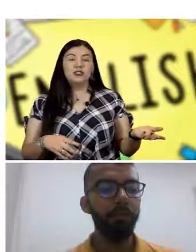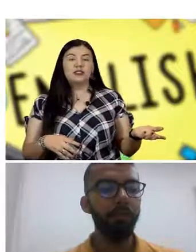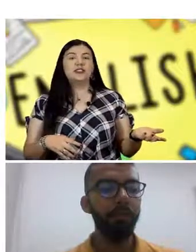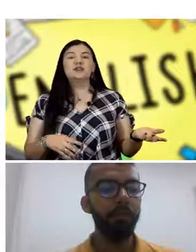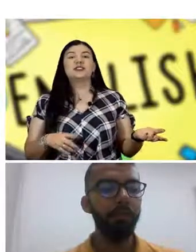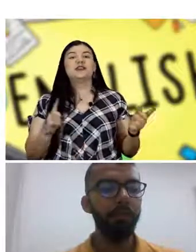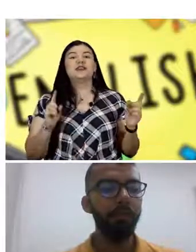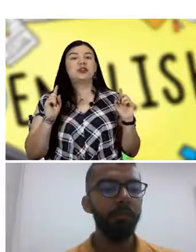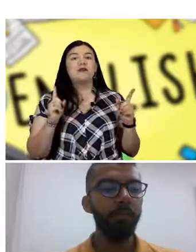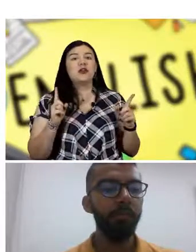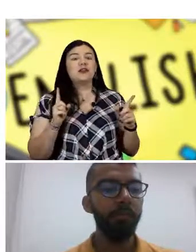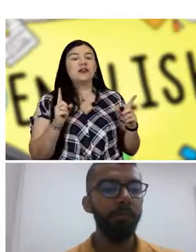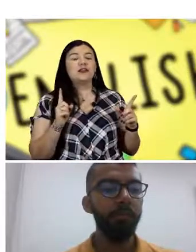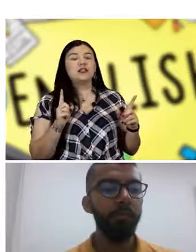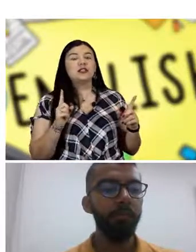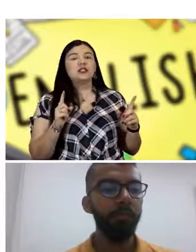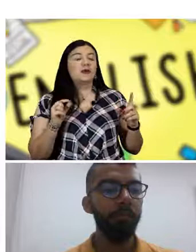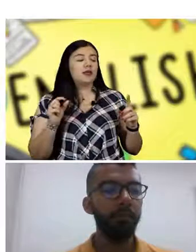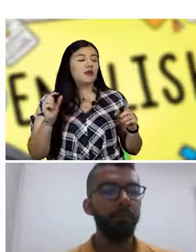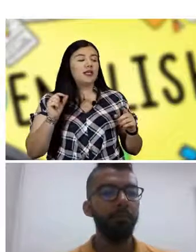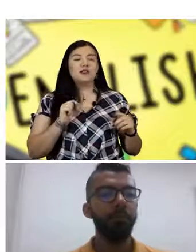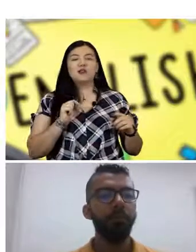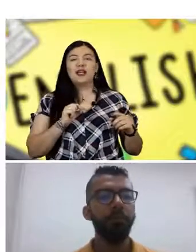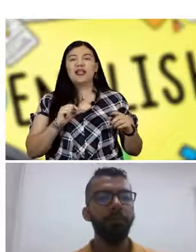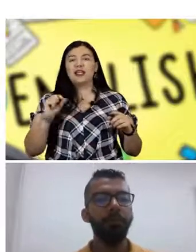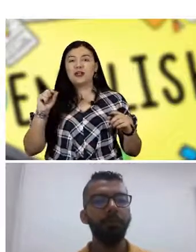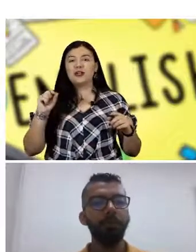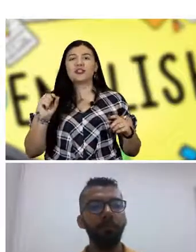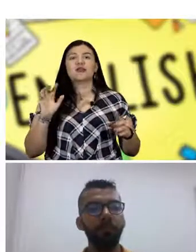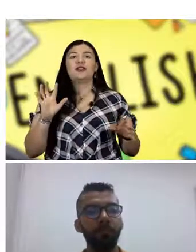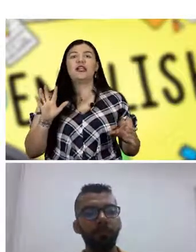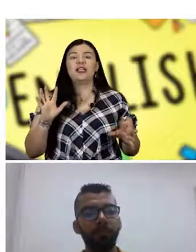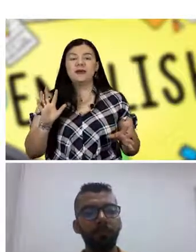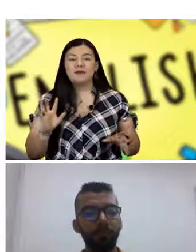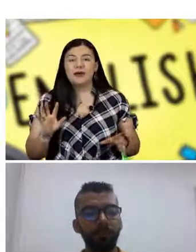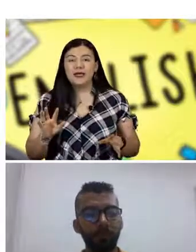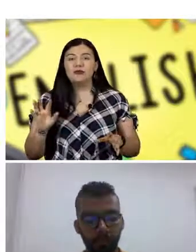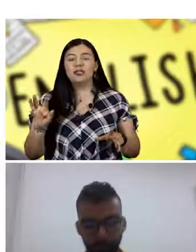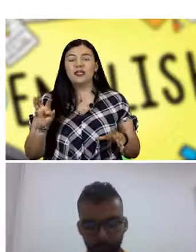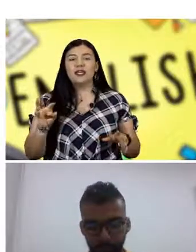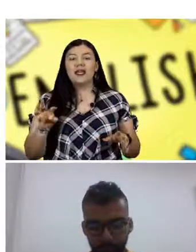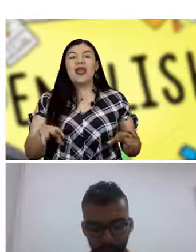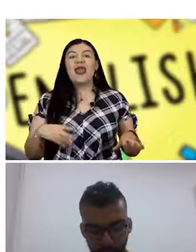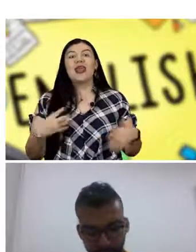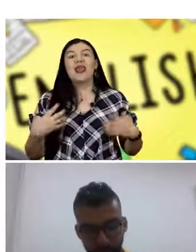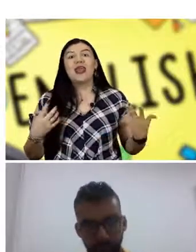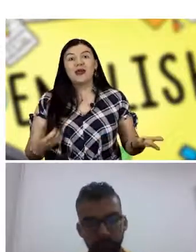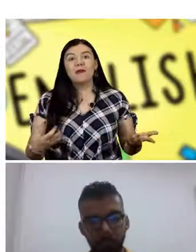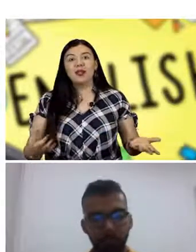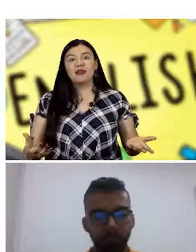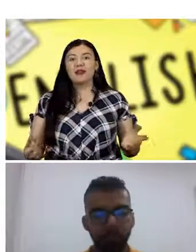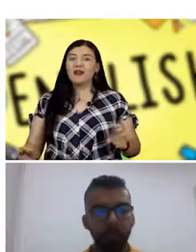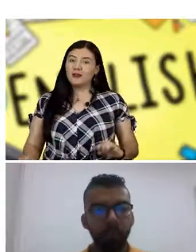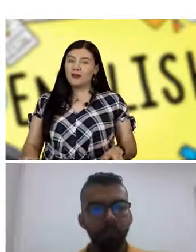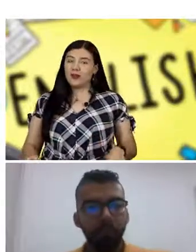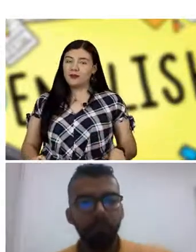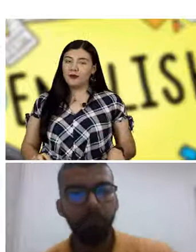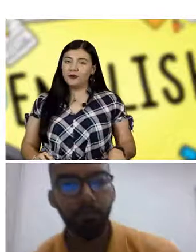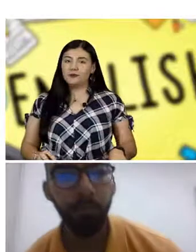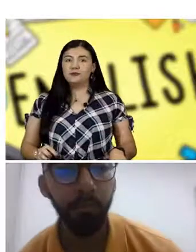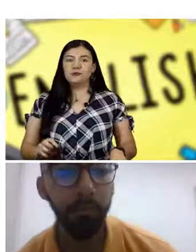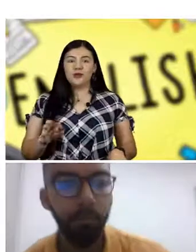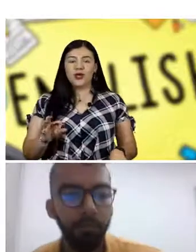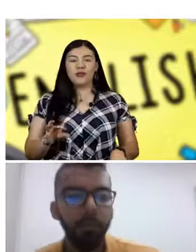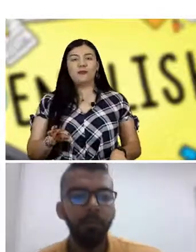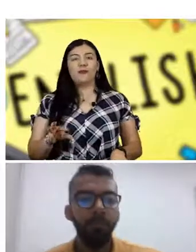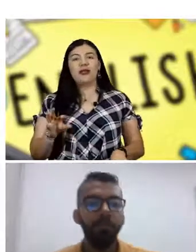explicando, ¿sí? Ustedes deben estar muy atentos porque voy a hacer una línea, voy a trazar una línea para unir en qué parte del